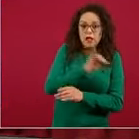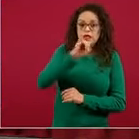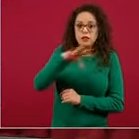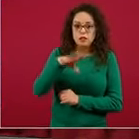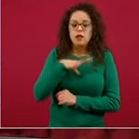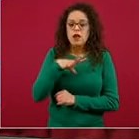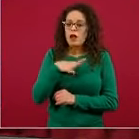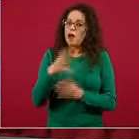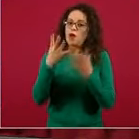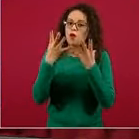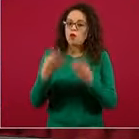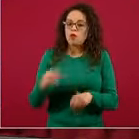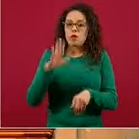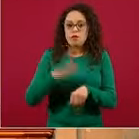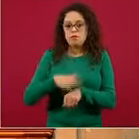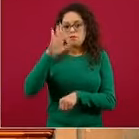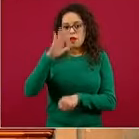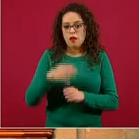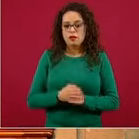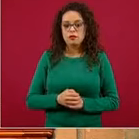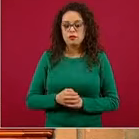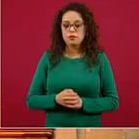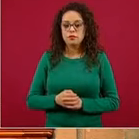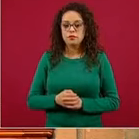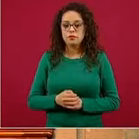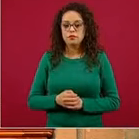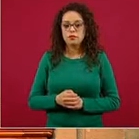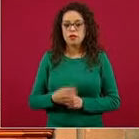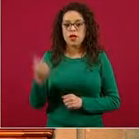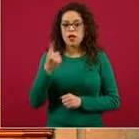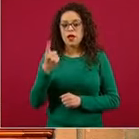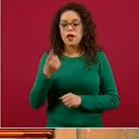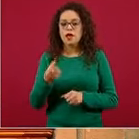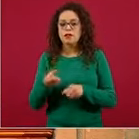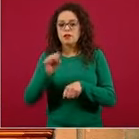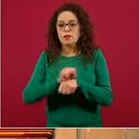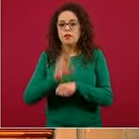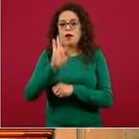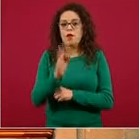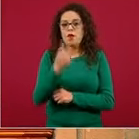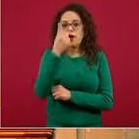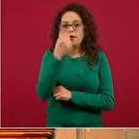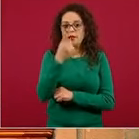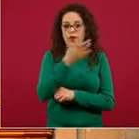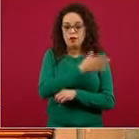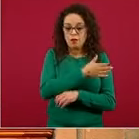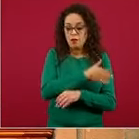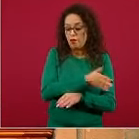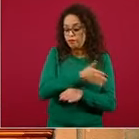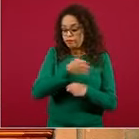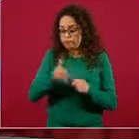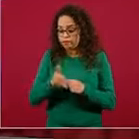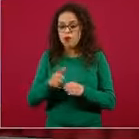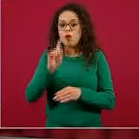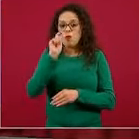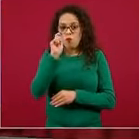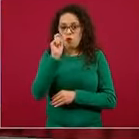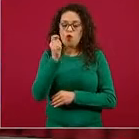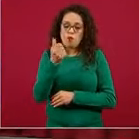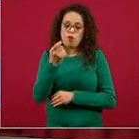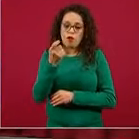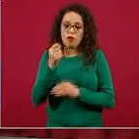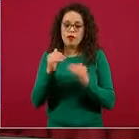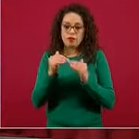un incremento de aquel mínimo que habíamos logrado en la semana 41. Ahora, aún así, para la semana